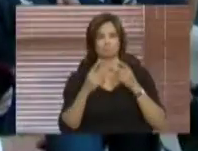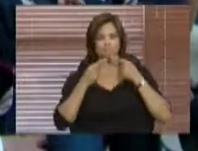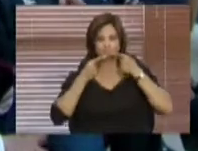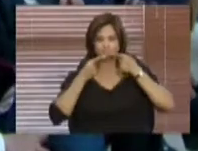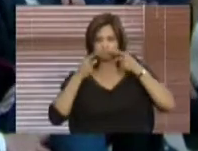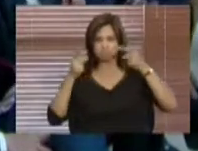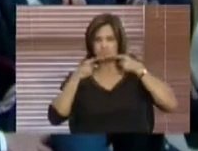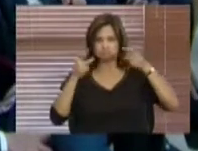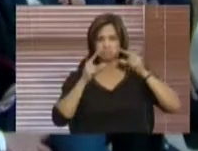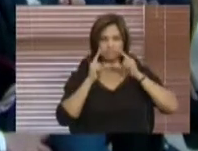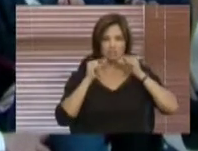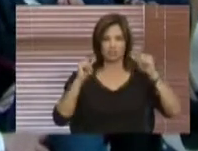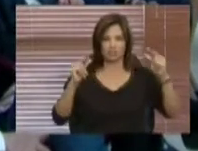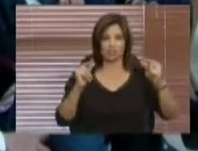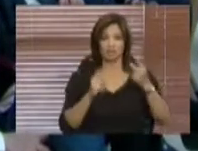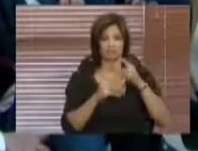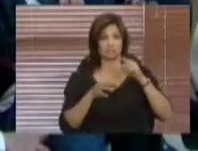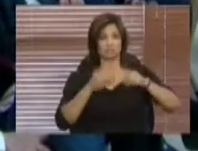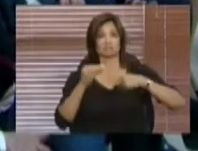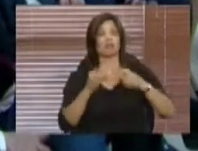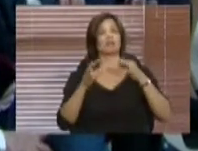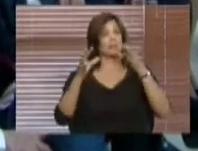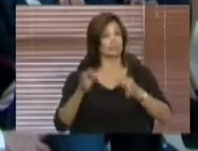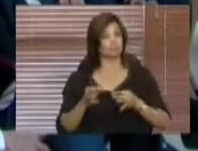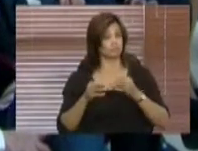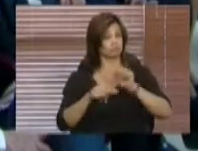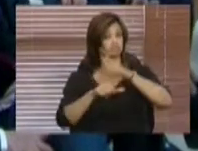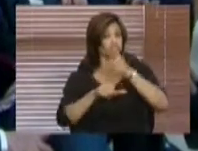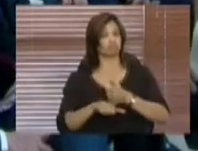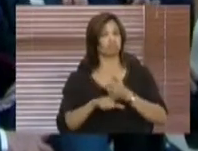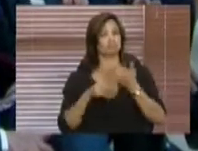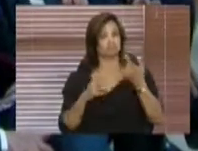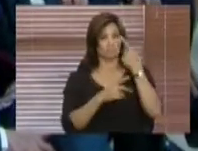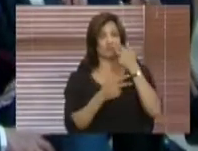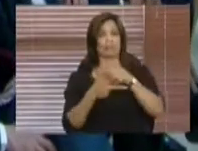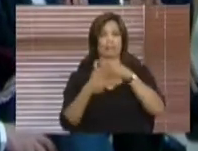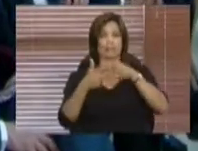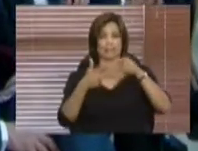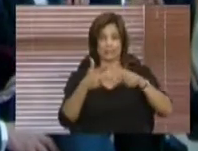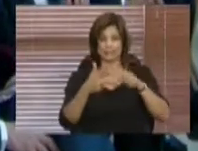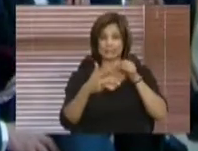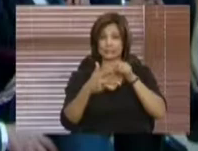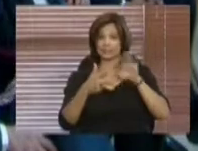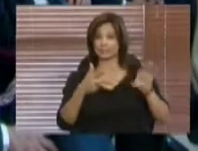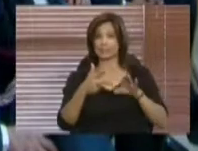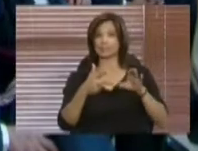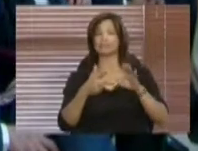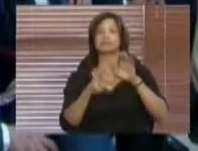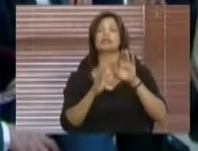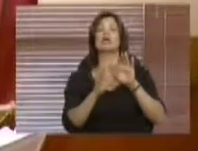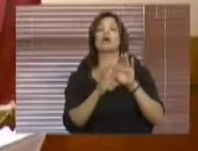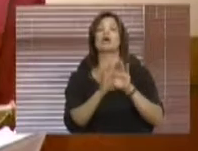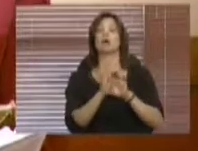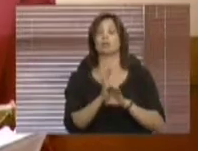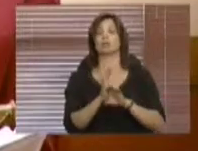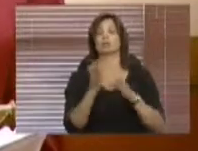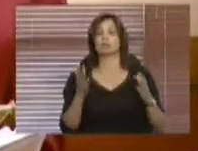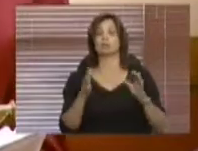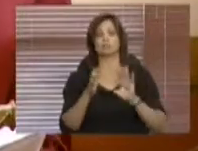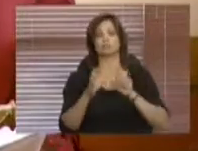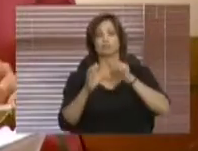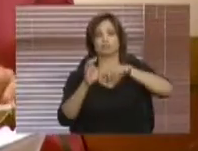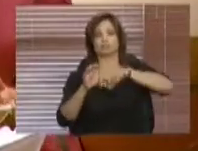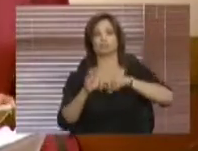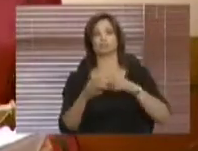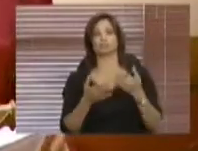infamantes acerca de la decisión que se adoptó en relación a tres acciones directas de inconstitucionalidad incoadas contra